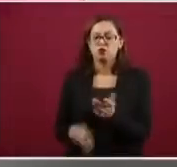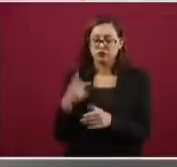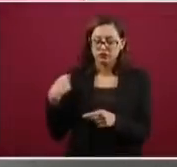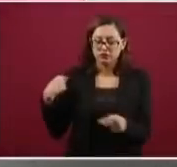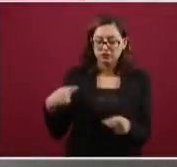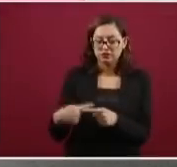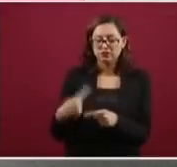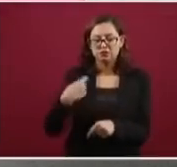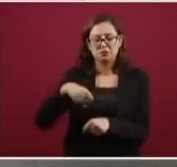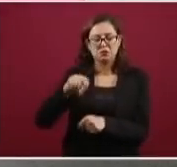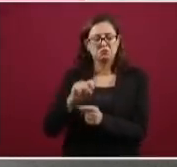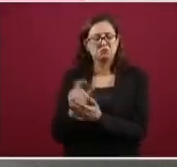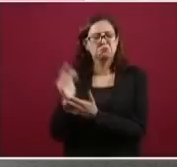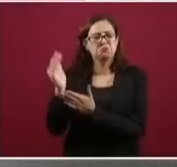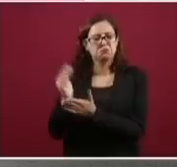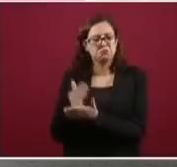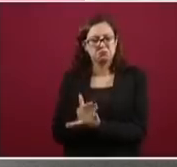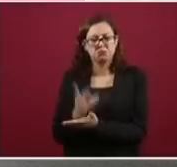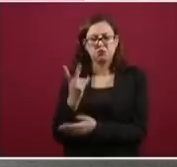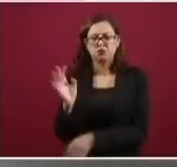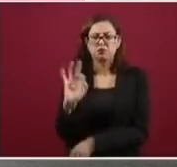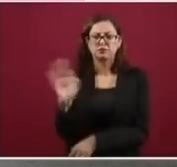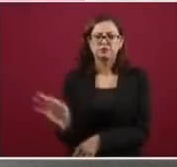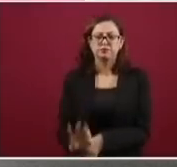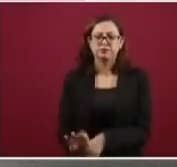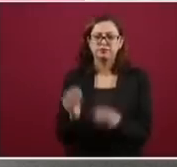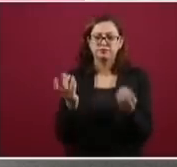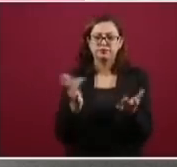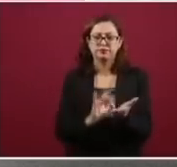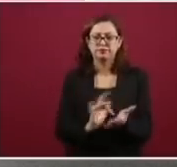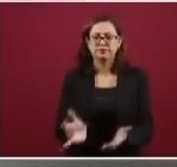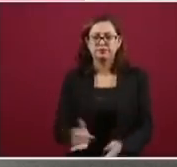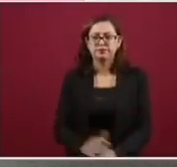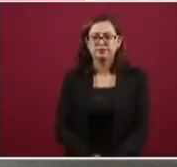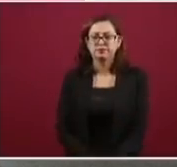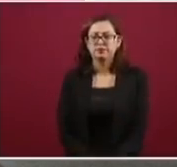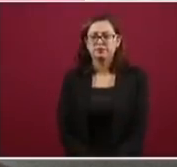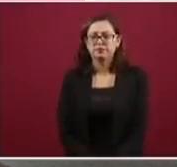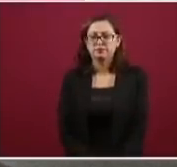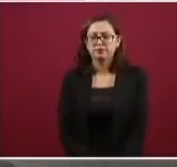semana es bastante bajo del 2 por ciento muchas gracias